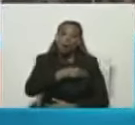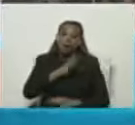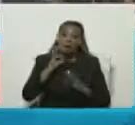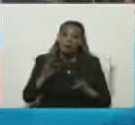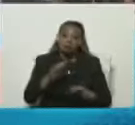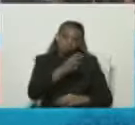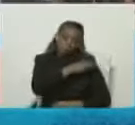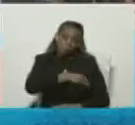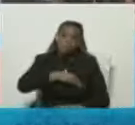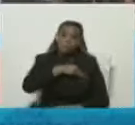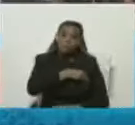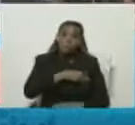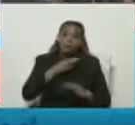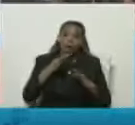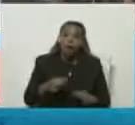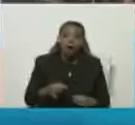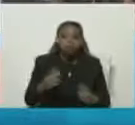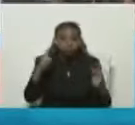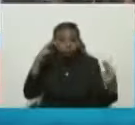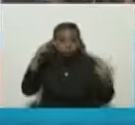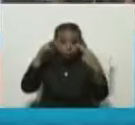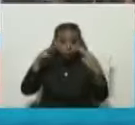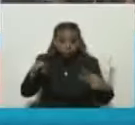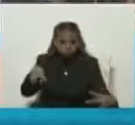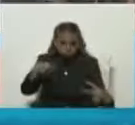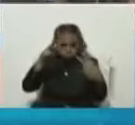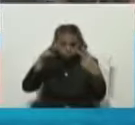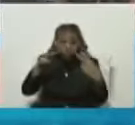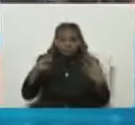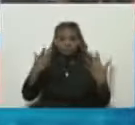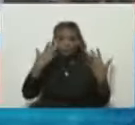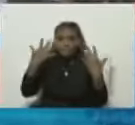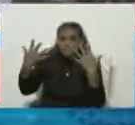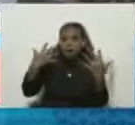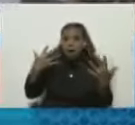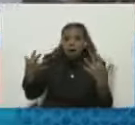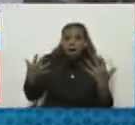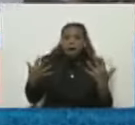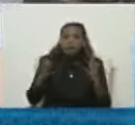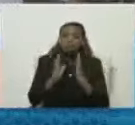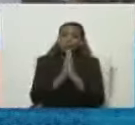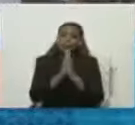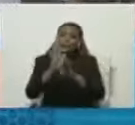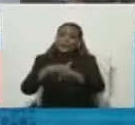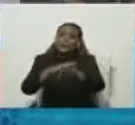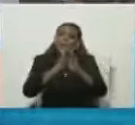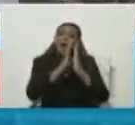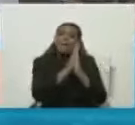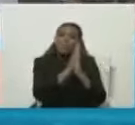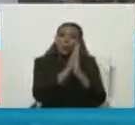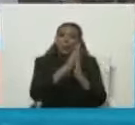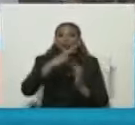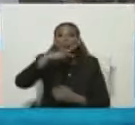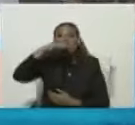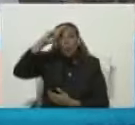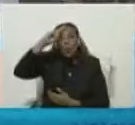con moral, a verle las caras a ustedes y a pedirle en nombre de nuestro Señor sus